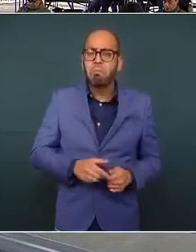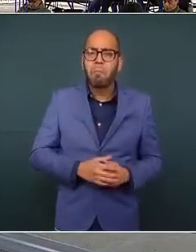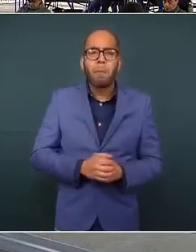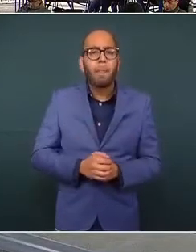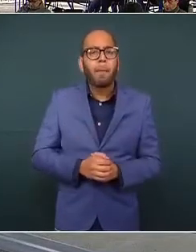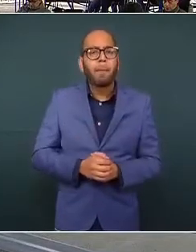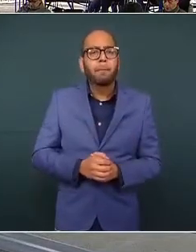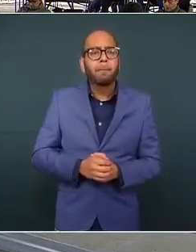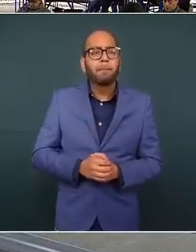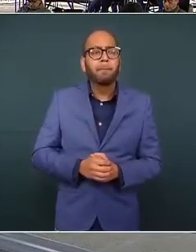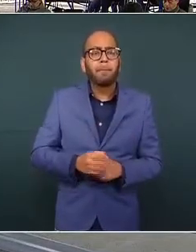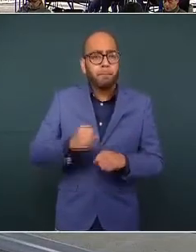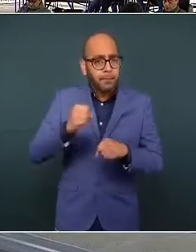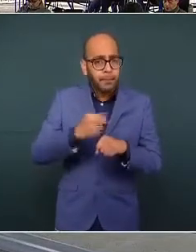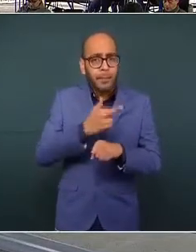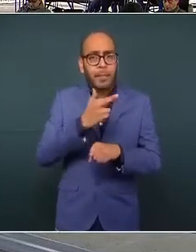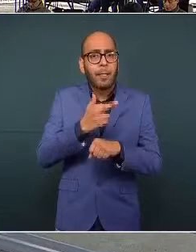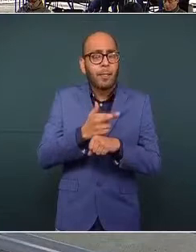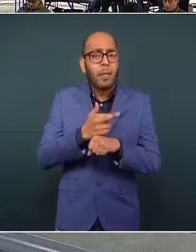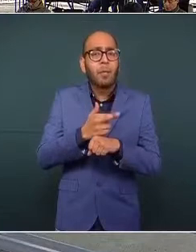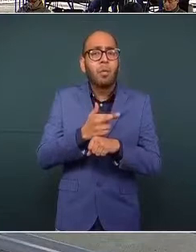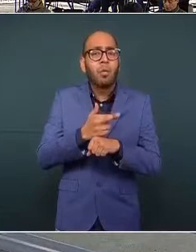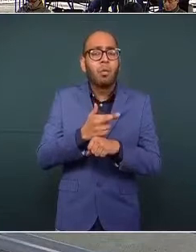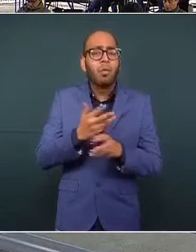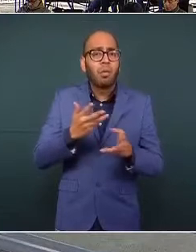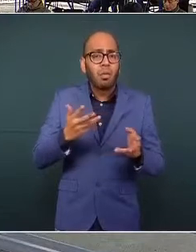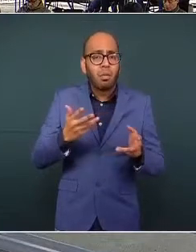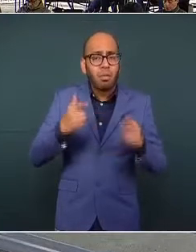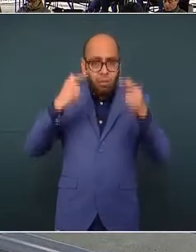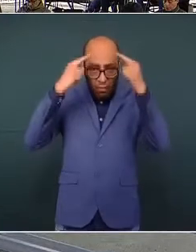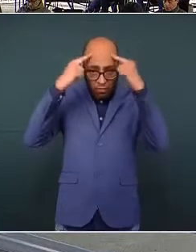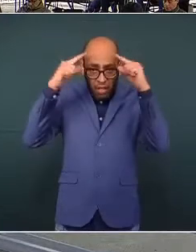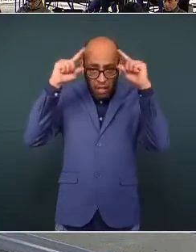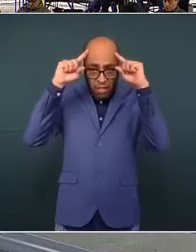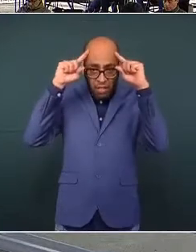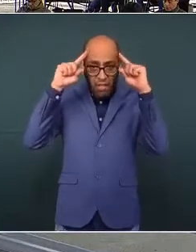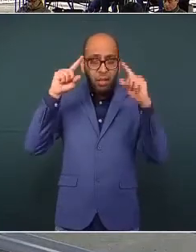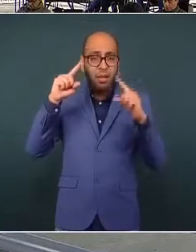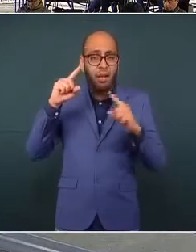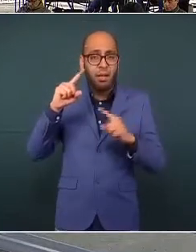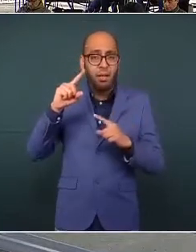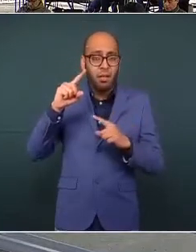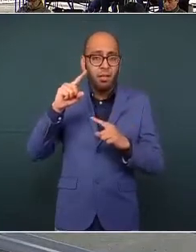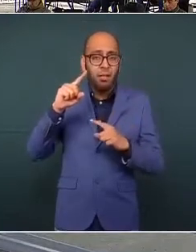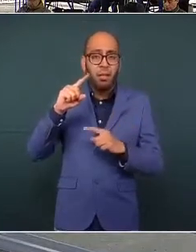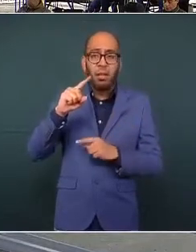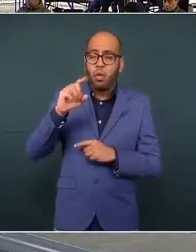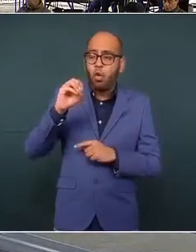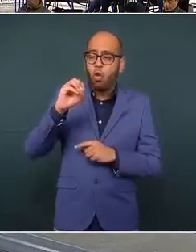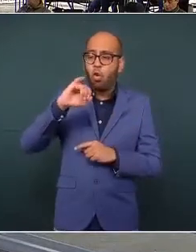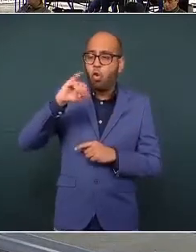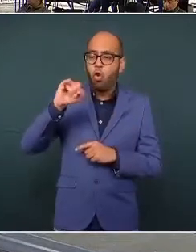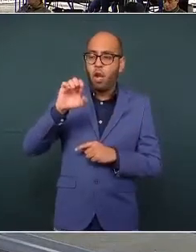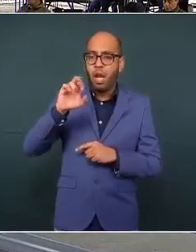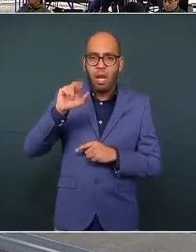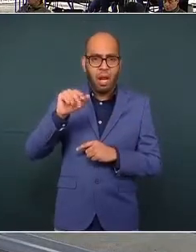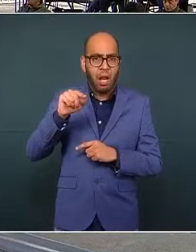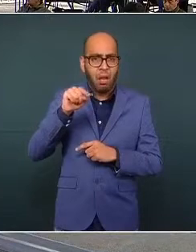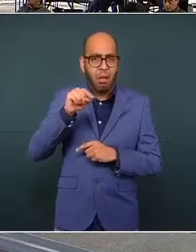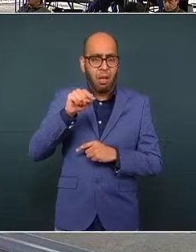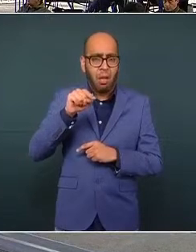El secretario de Marina, el almirante Ojeda, nombre